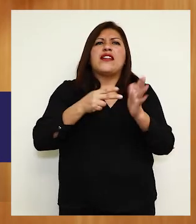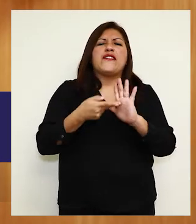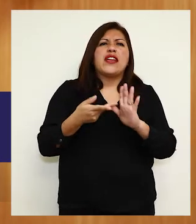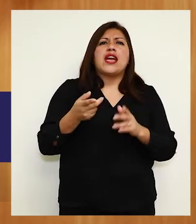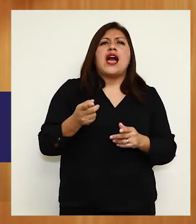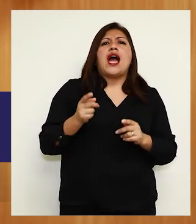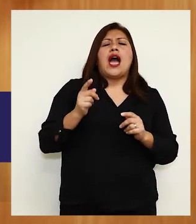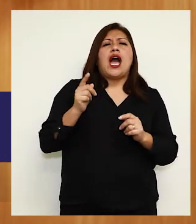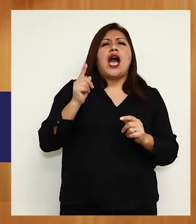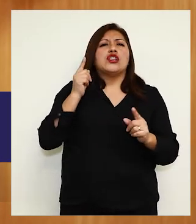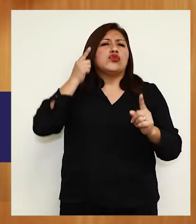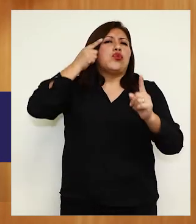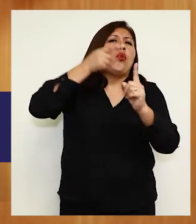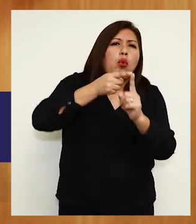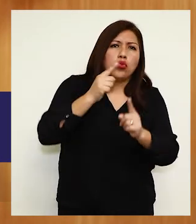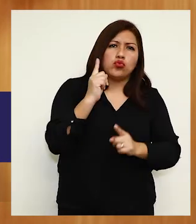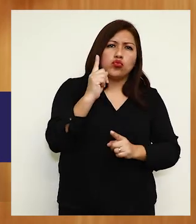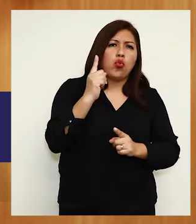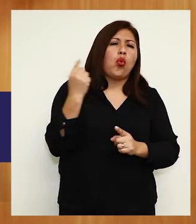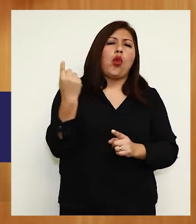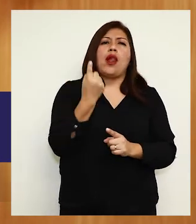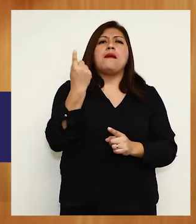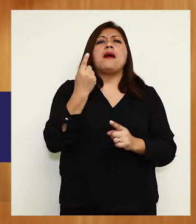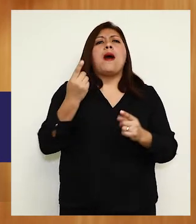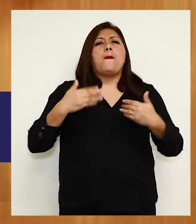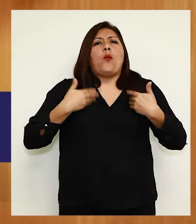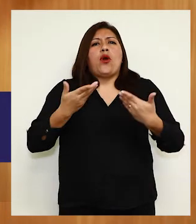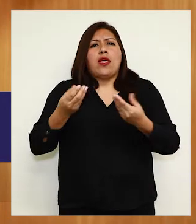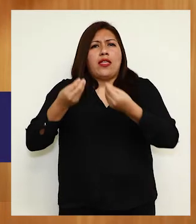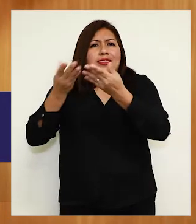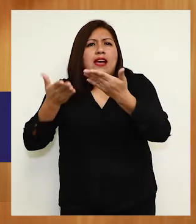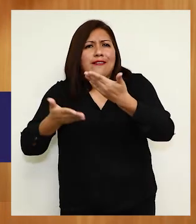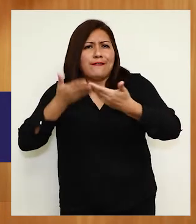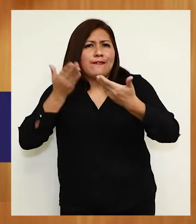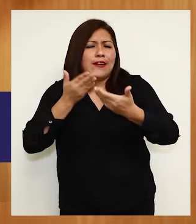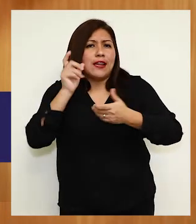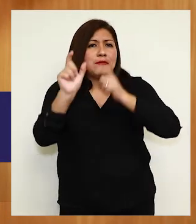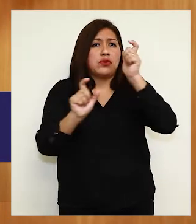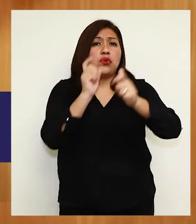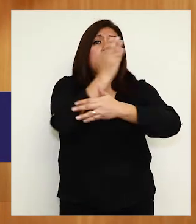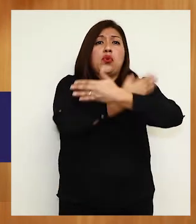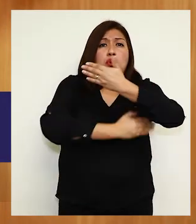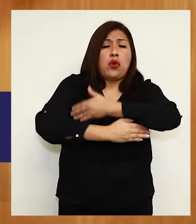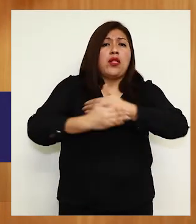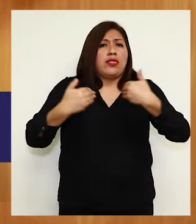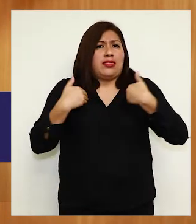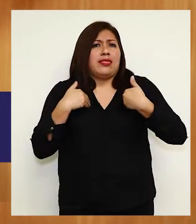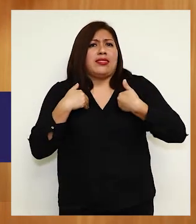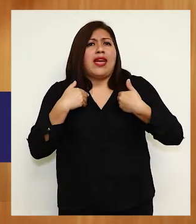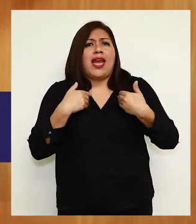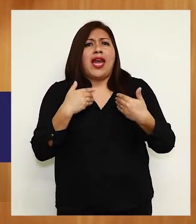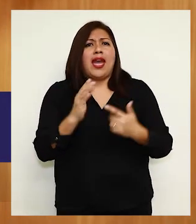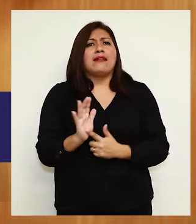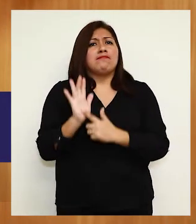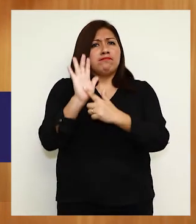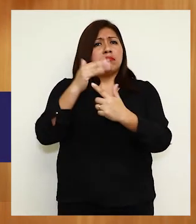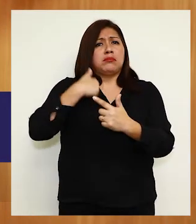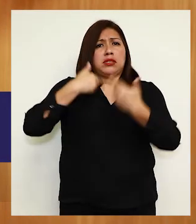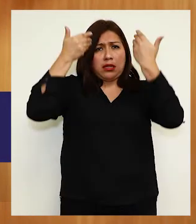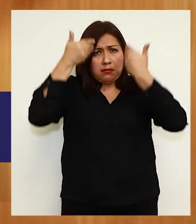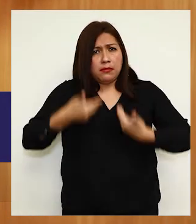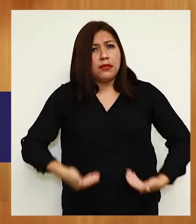ni pago, sino es poder facilitar que la persona con discapacidad pueda tener una